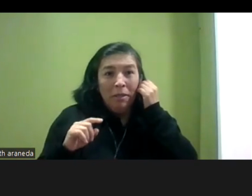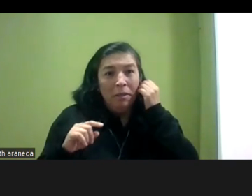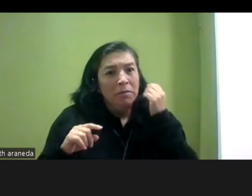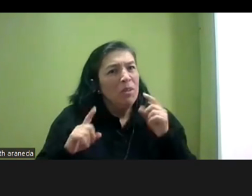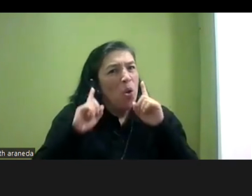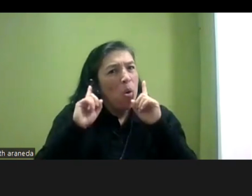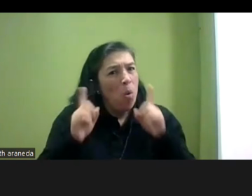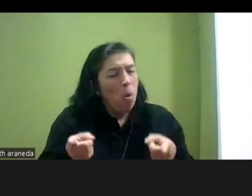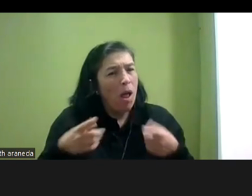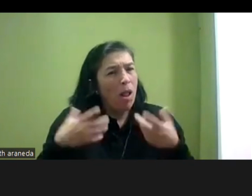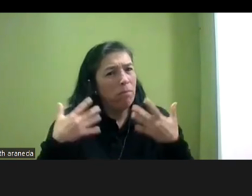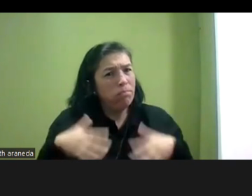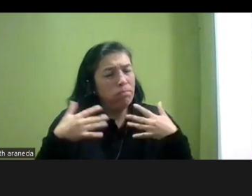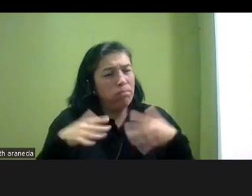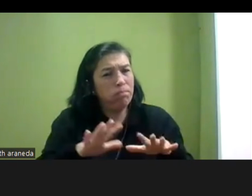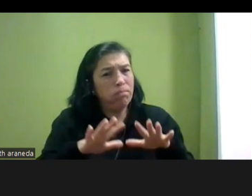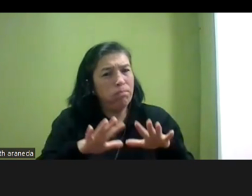significaba eh,